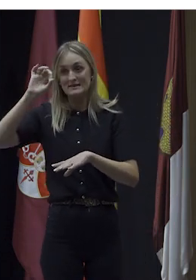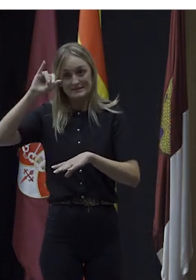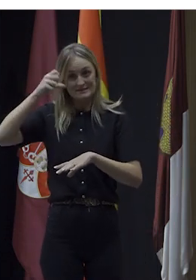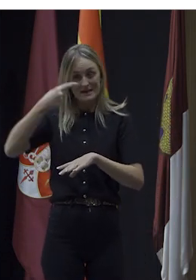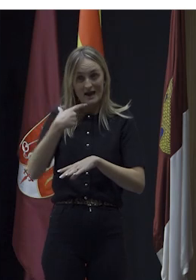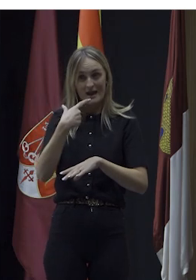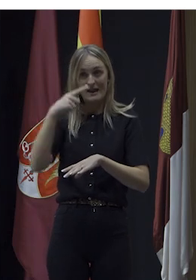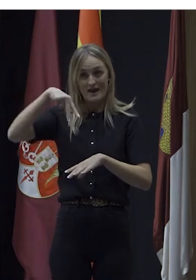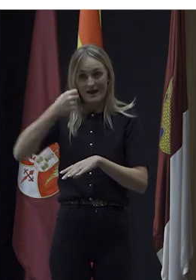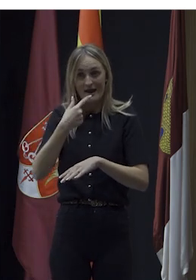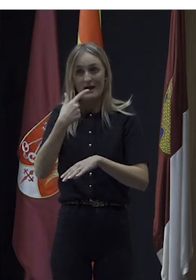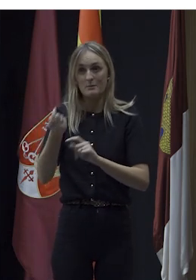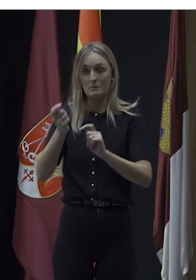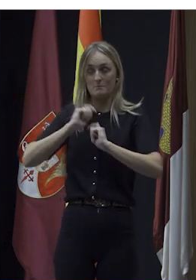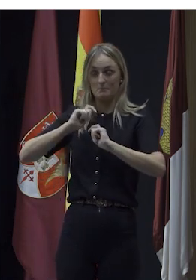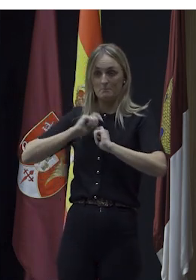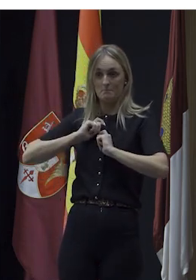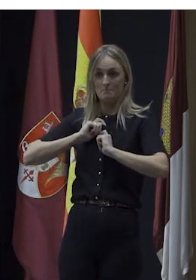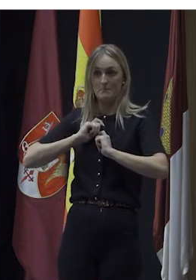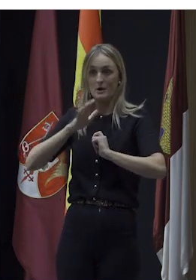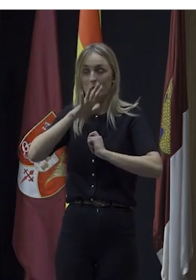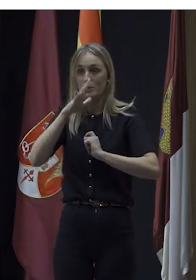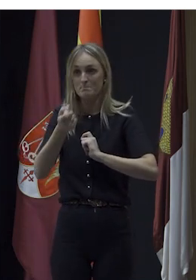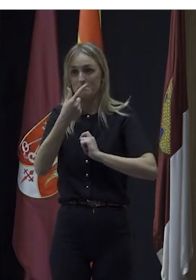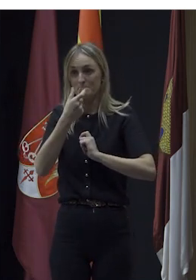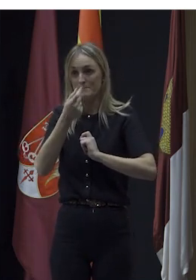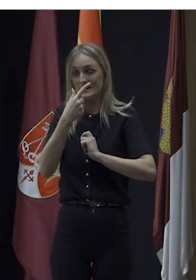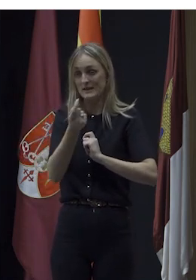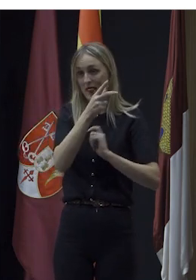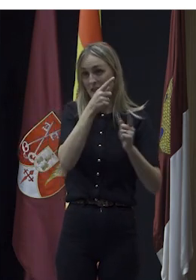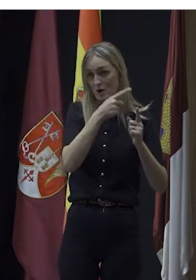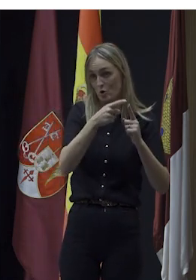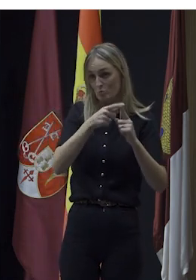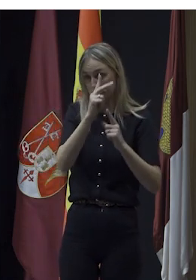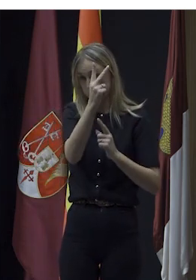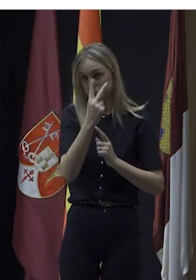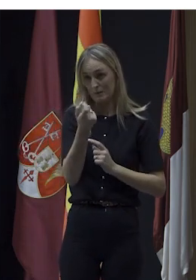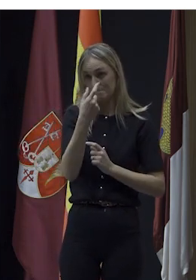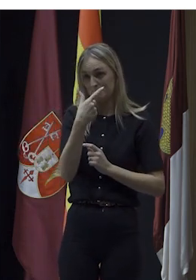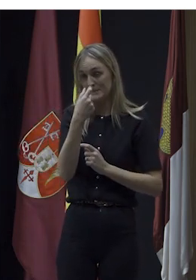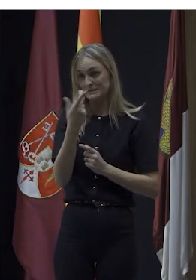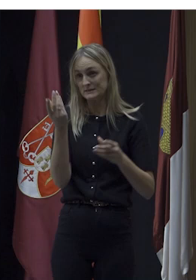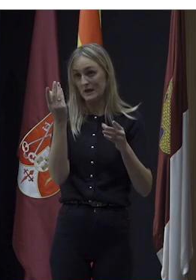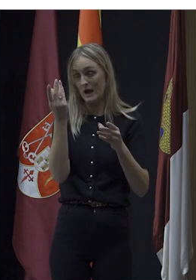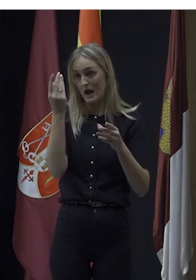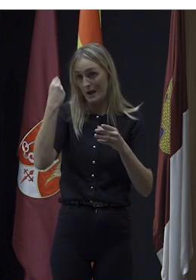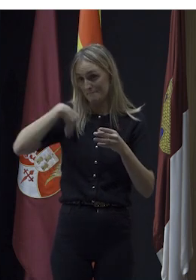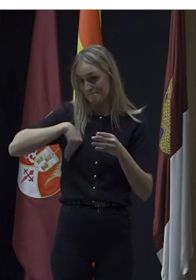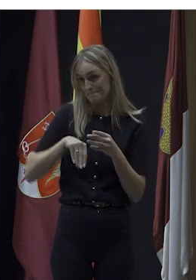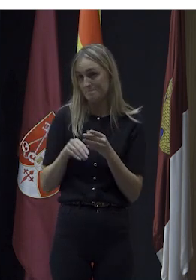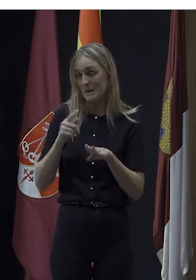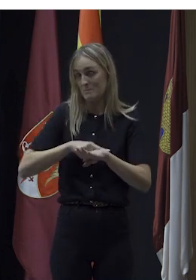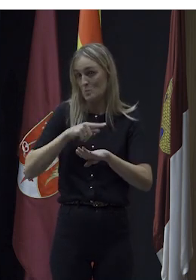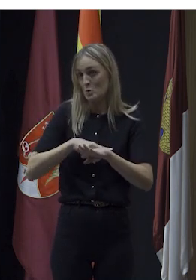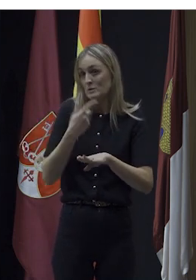pero entonces me la pusieron las dos cosas a la vez. Pues no sería por la tensión. Lo normal es que sea por algún evento o alguna